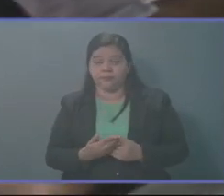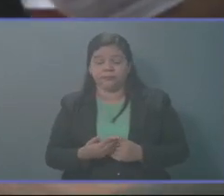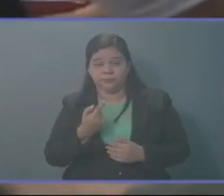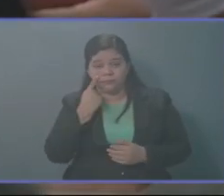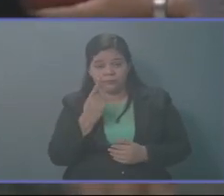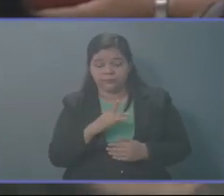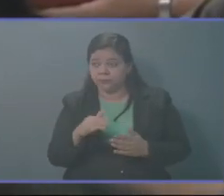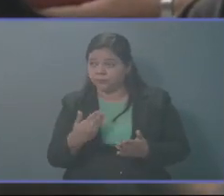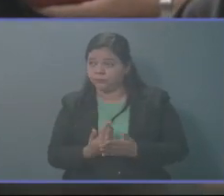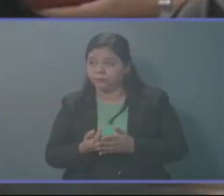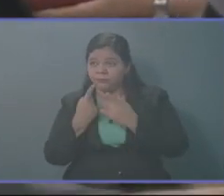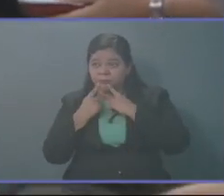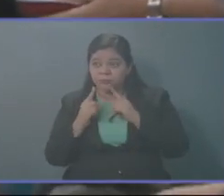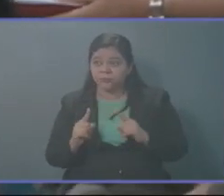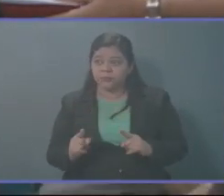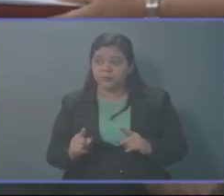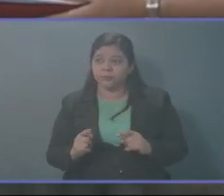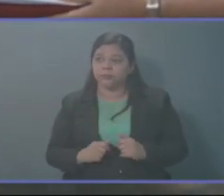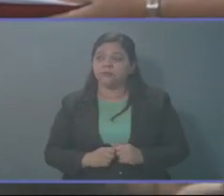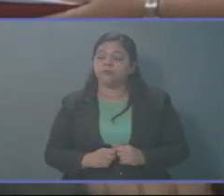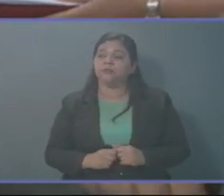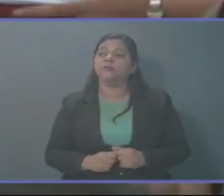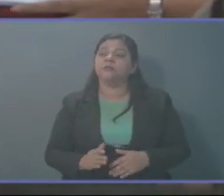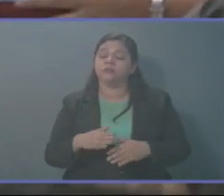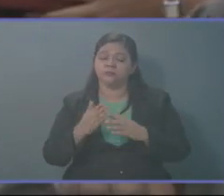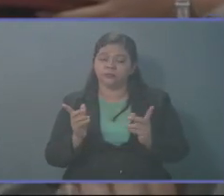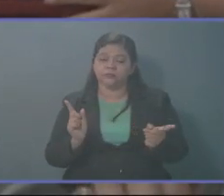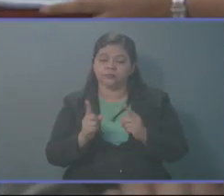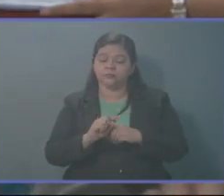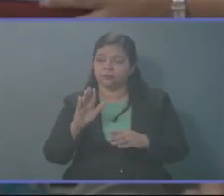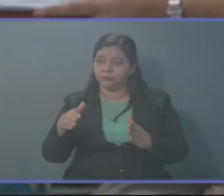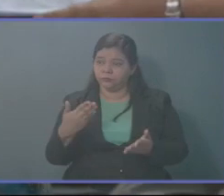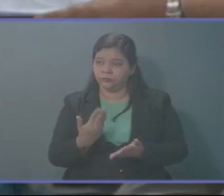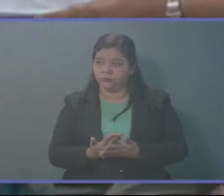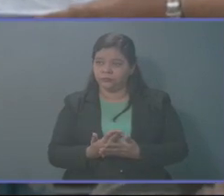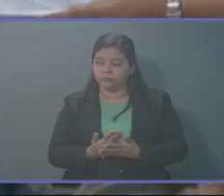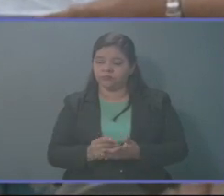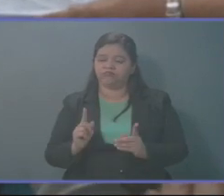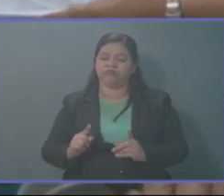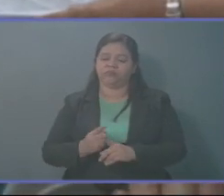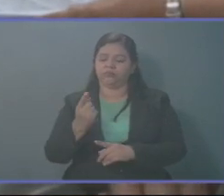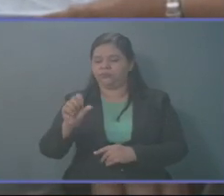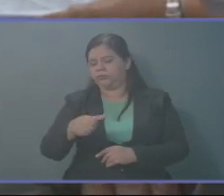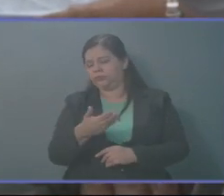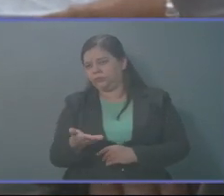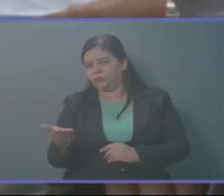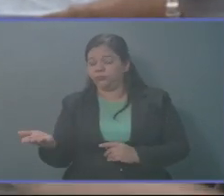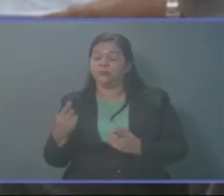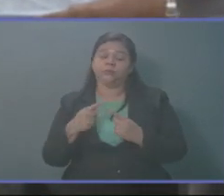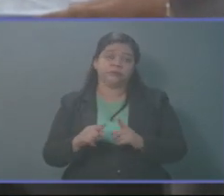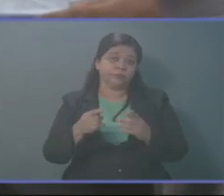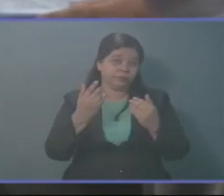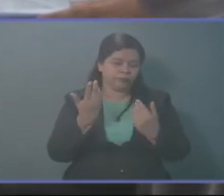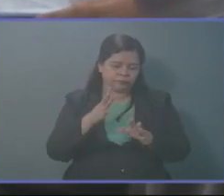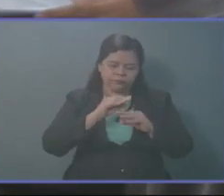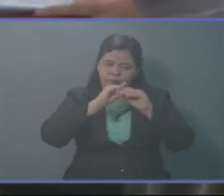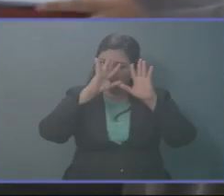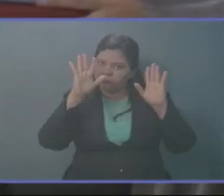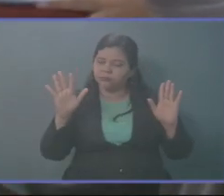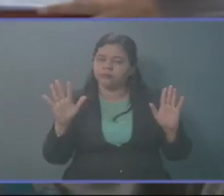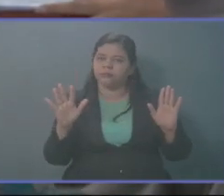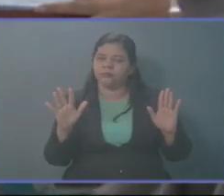desvirtúan las declaraciones y se le cambia el sentido y el ataque va por otro lado. Estamos claros que hay